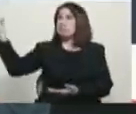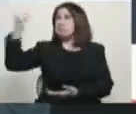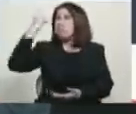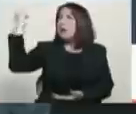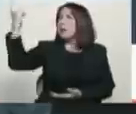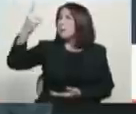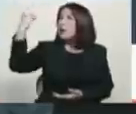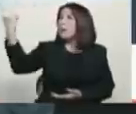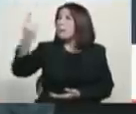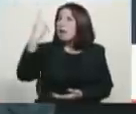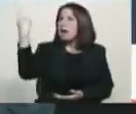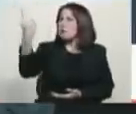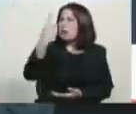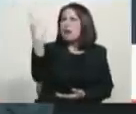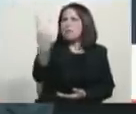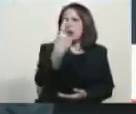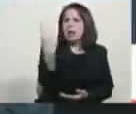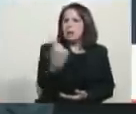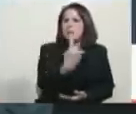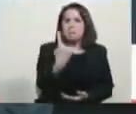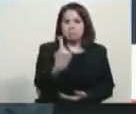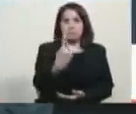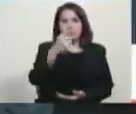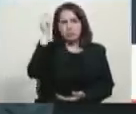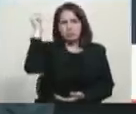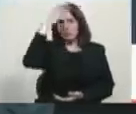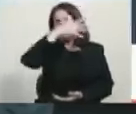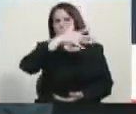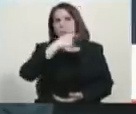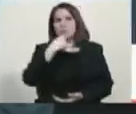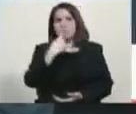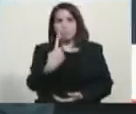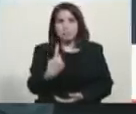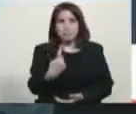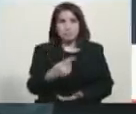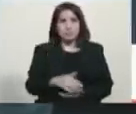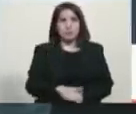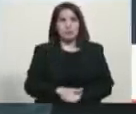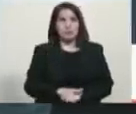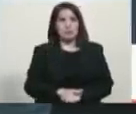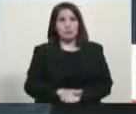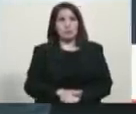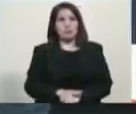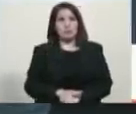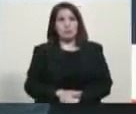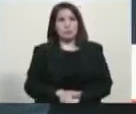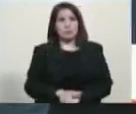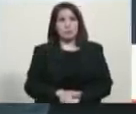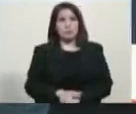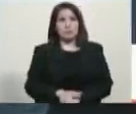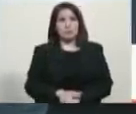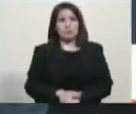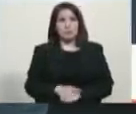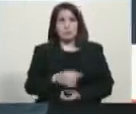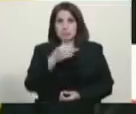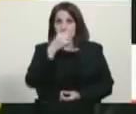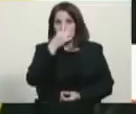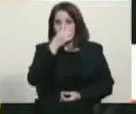Trump. Yo les digo Trump, pero hay que decirle como es en inglés, ¿no? Trump. Donald